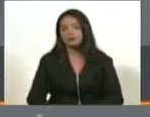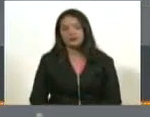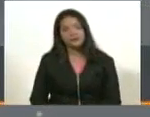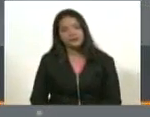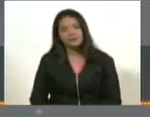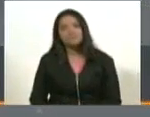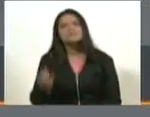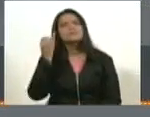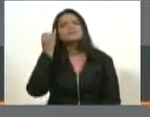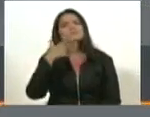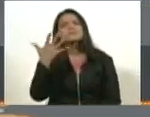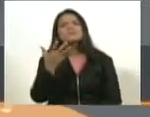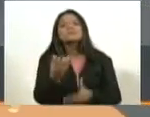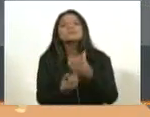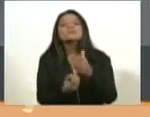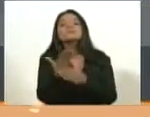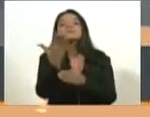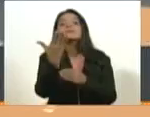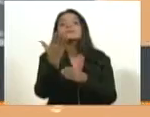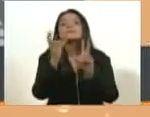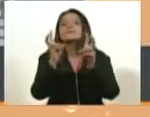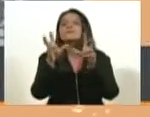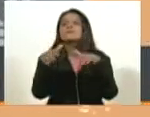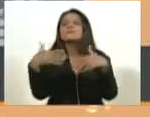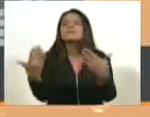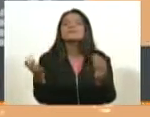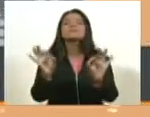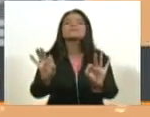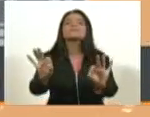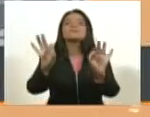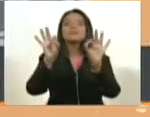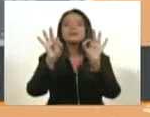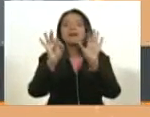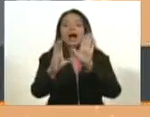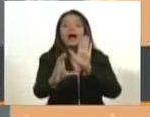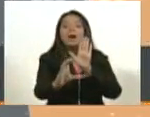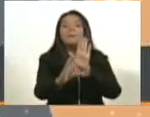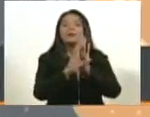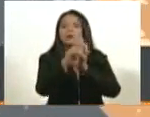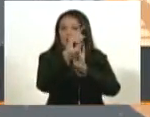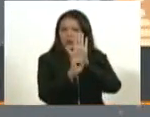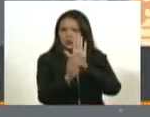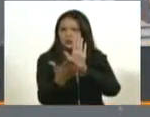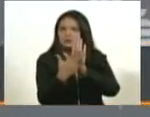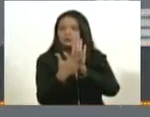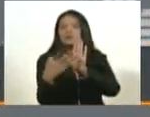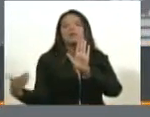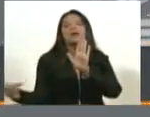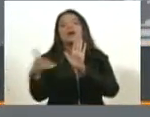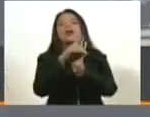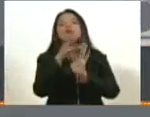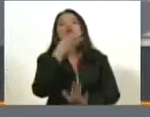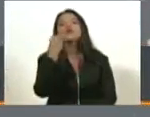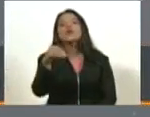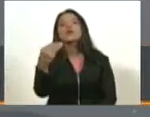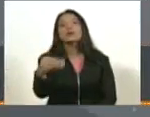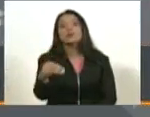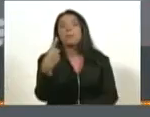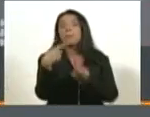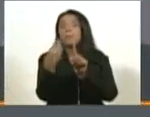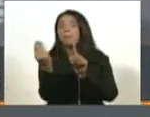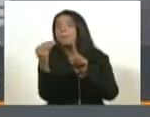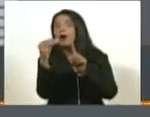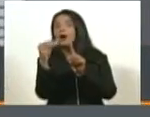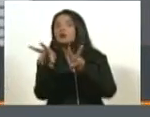la idea de crear un capítulo o título exclusivamente para los derechos de la juventud, incluyendo